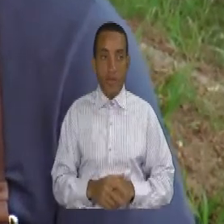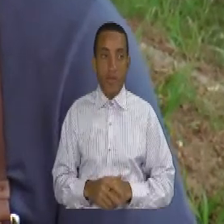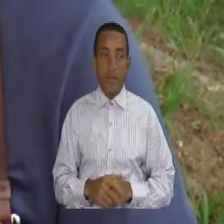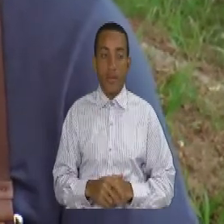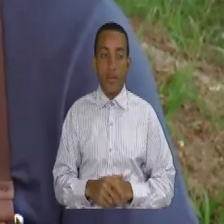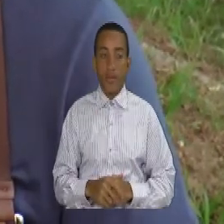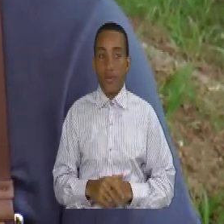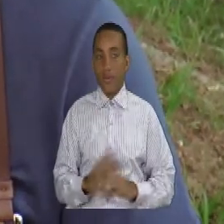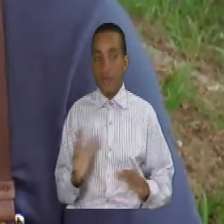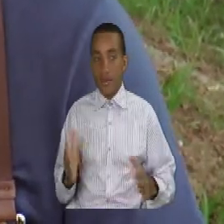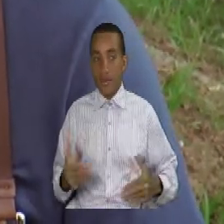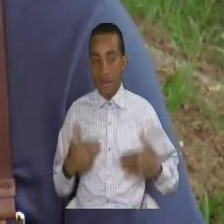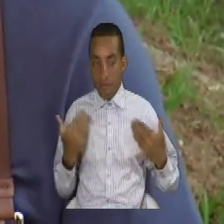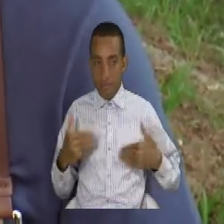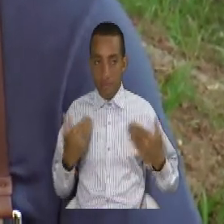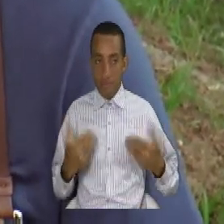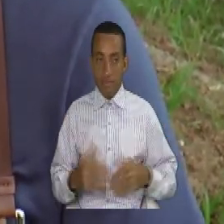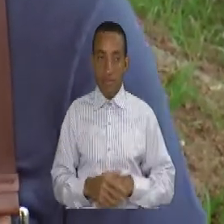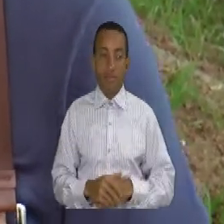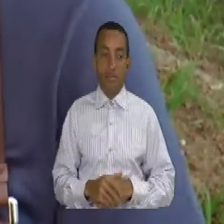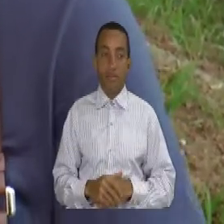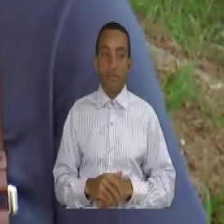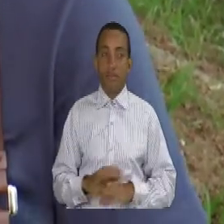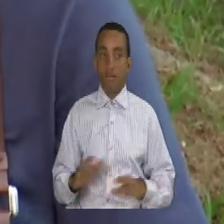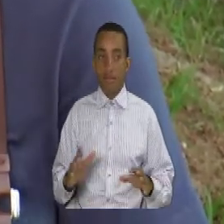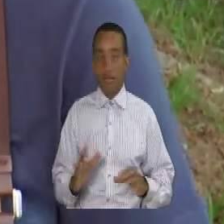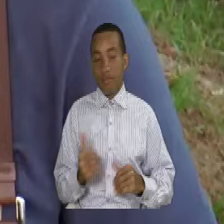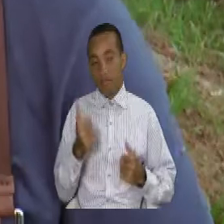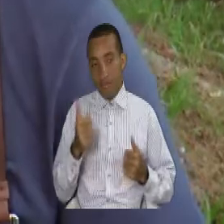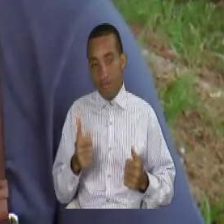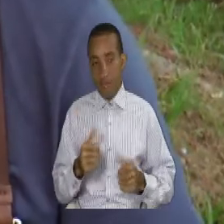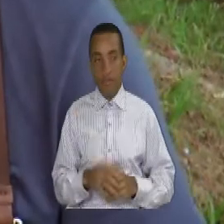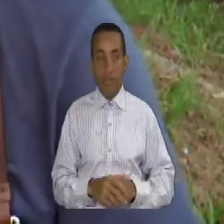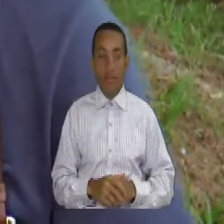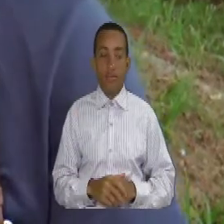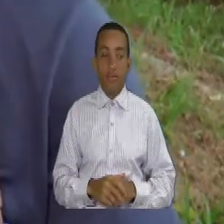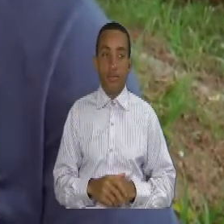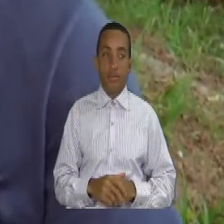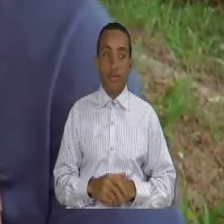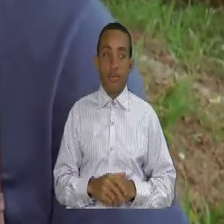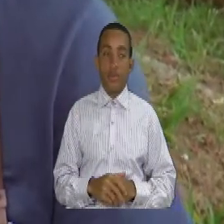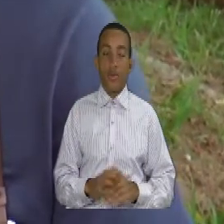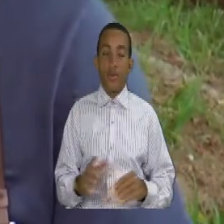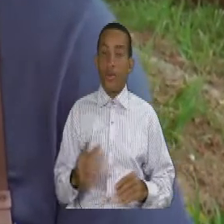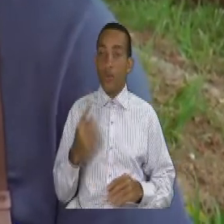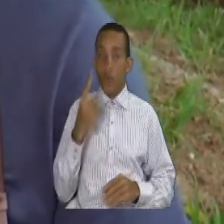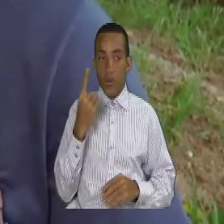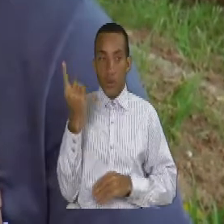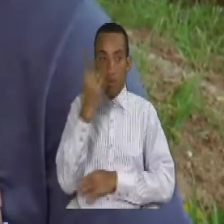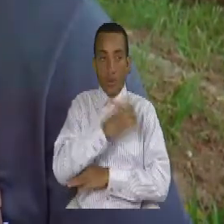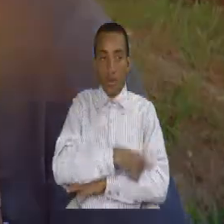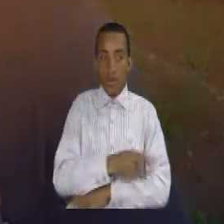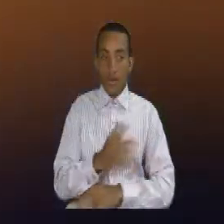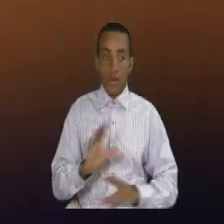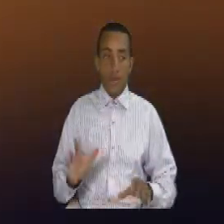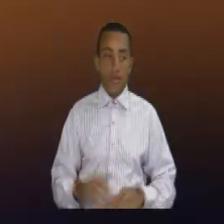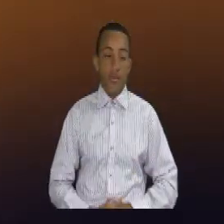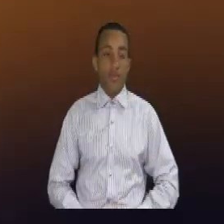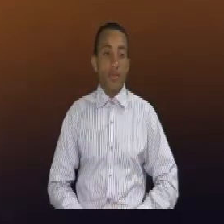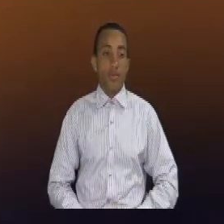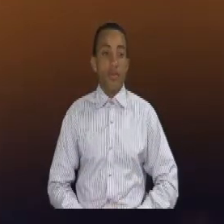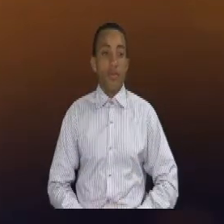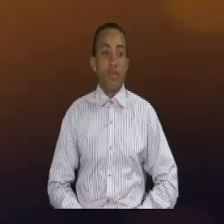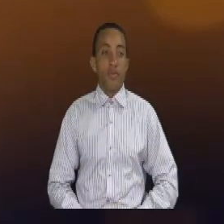Que la disfruten, que la pasen bien, porque es el único día que puede.